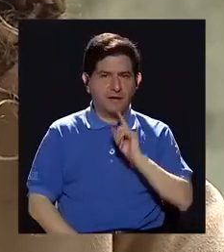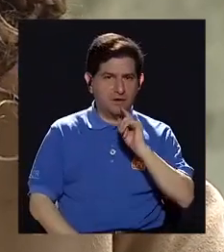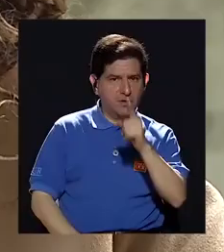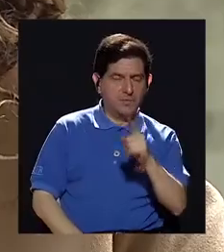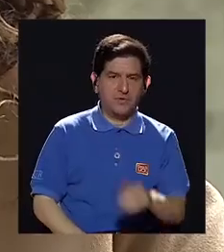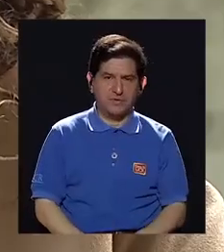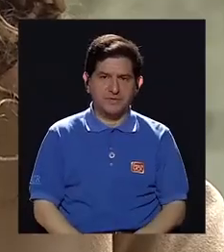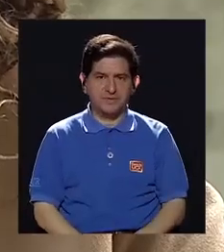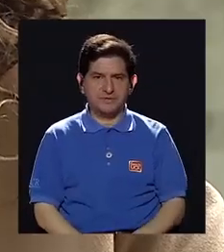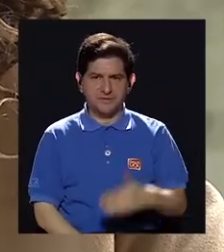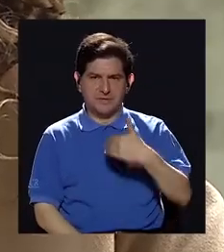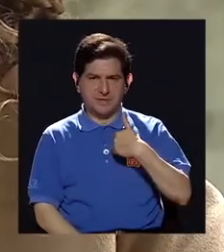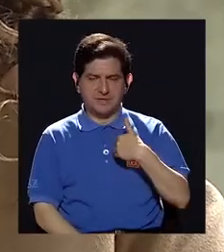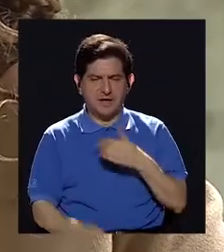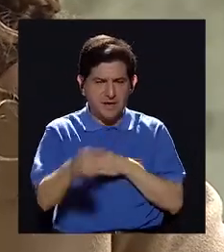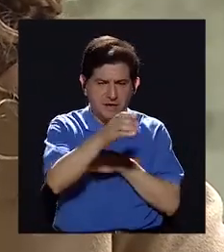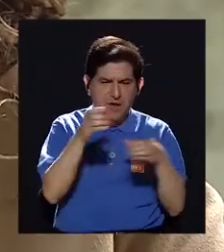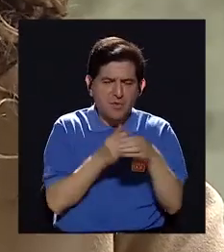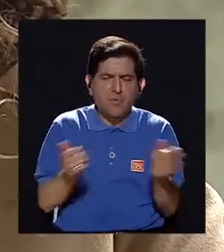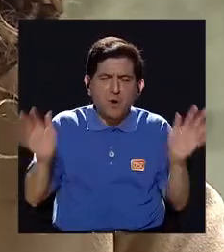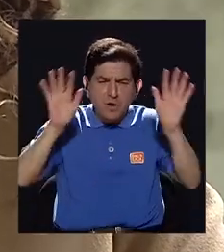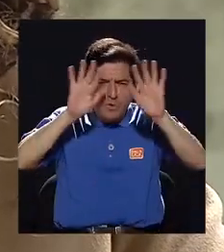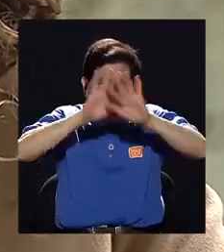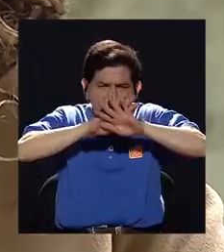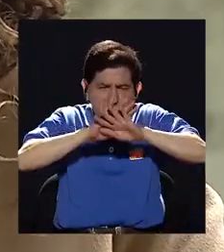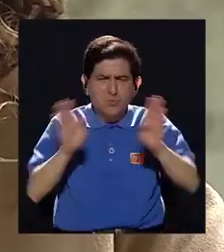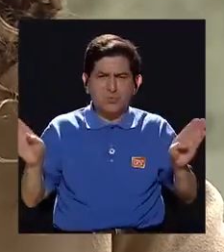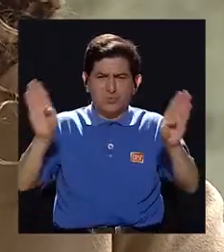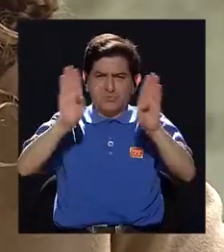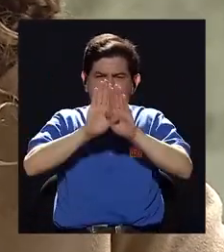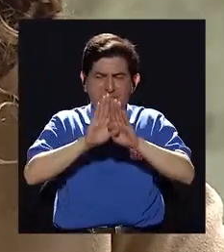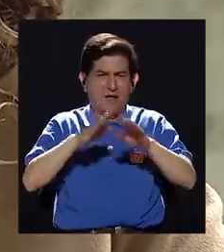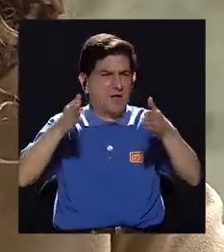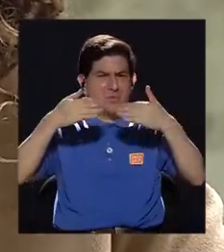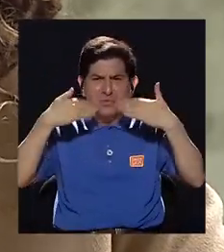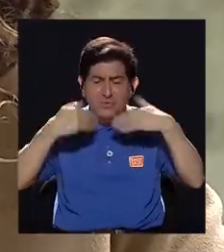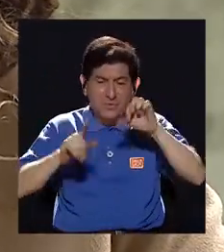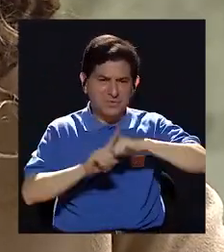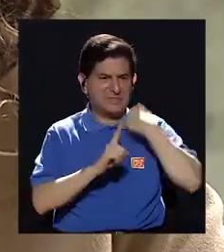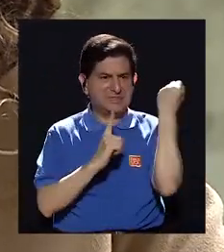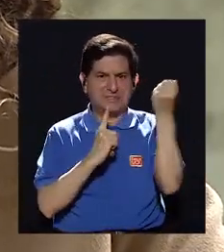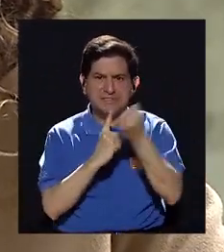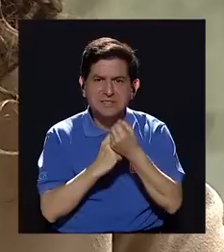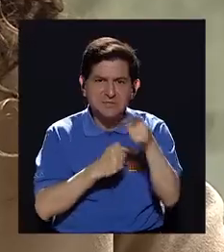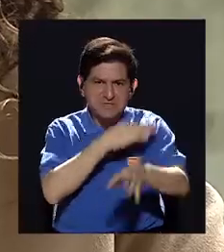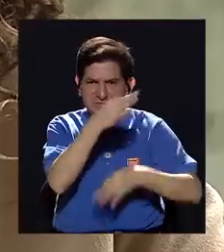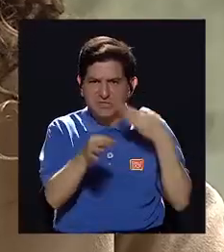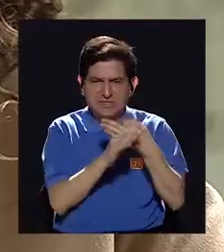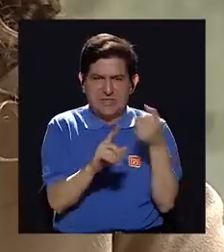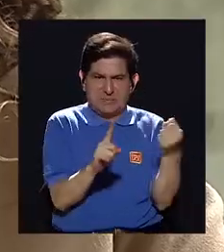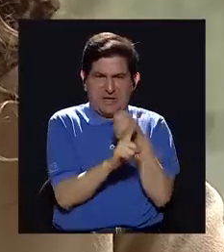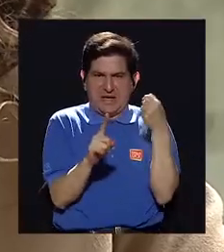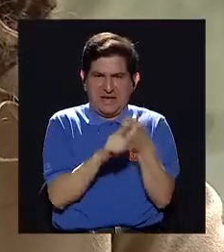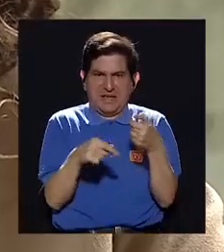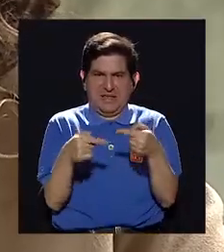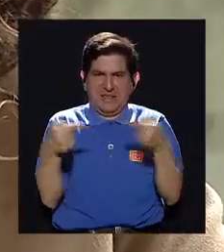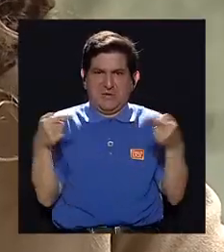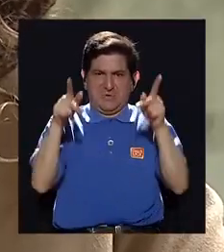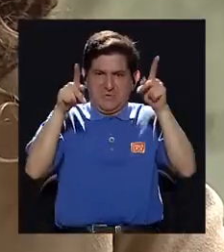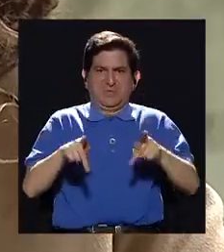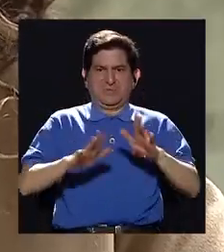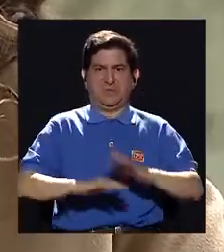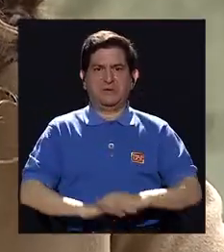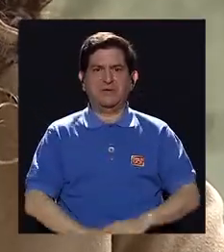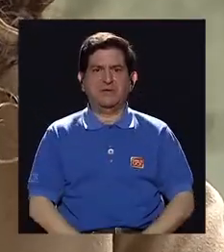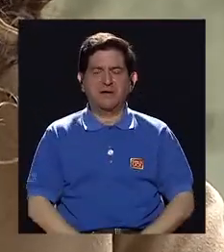dice, si tenemos un cuarto oscuro, cerrado, poca ventilación, más bien eso es un ambiente agresivo para la